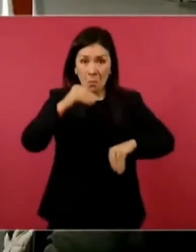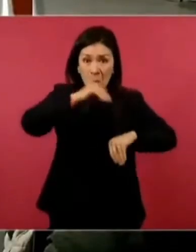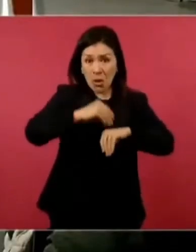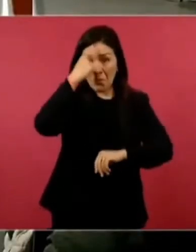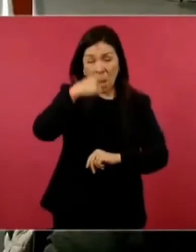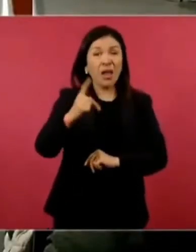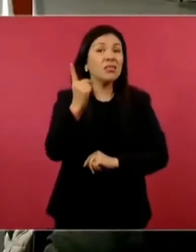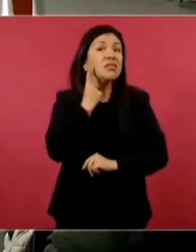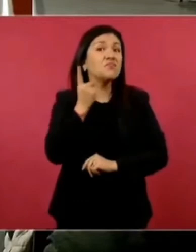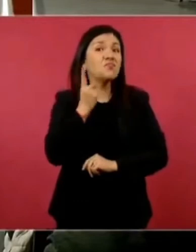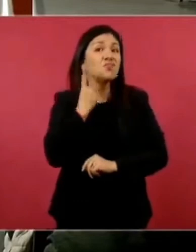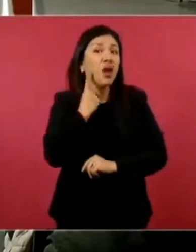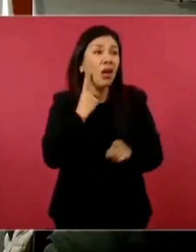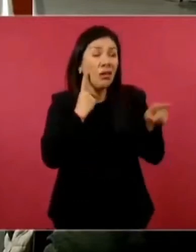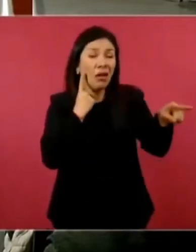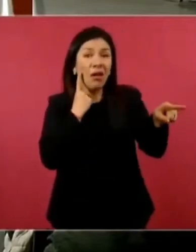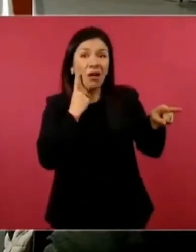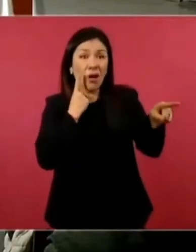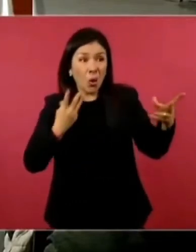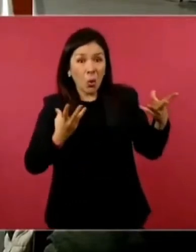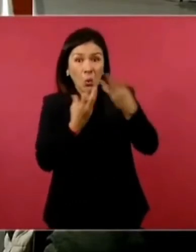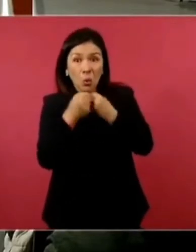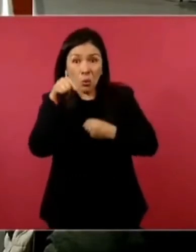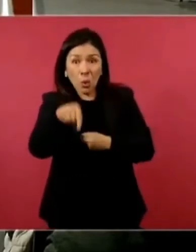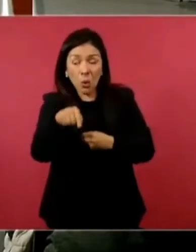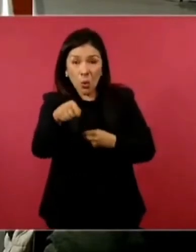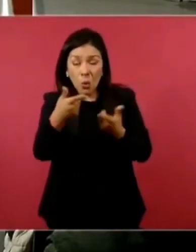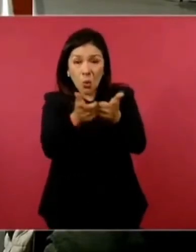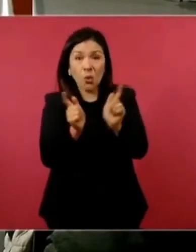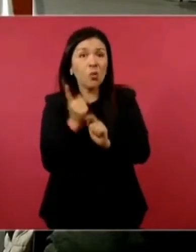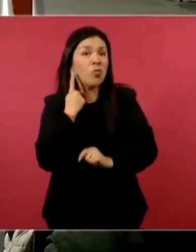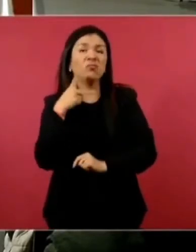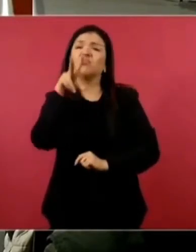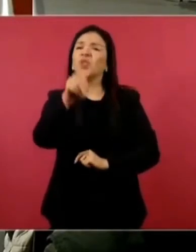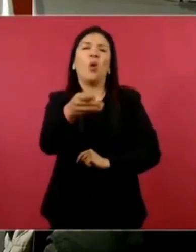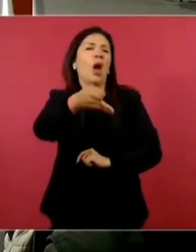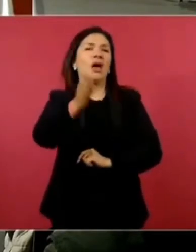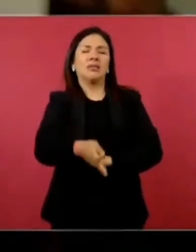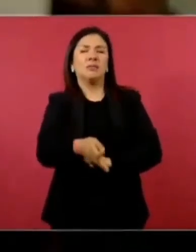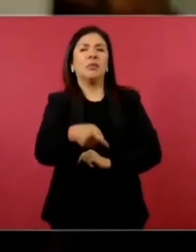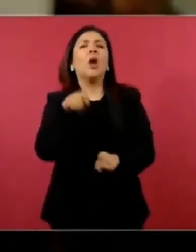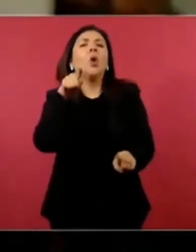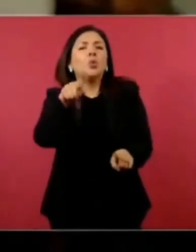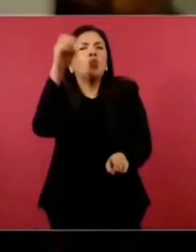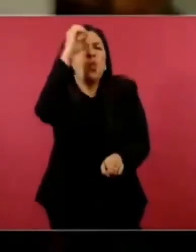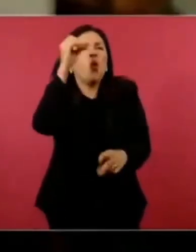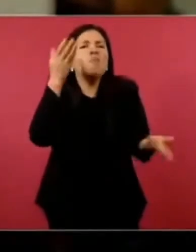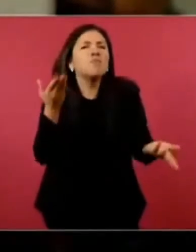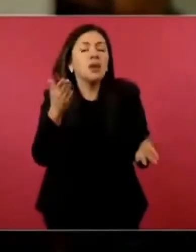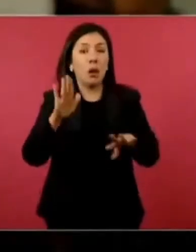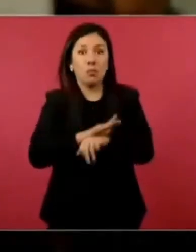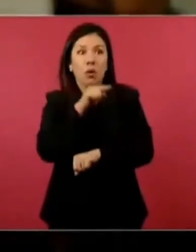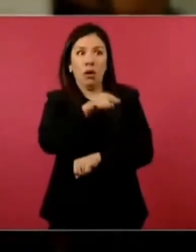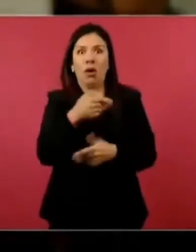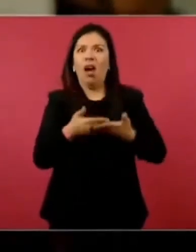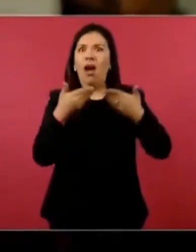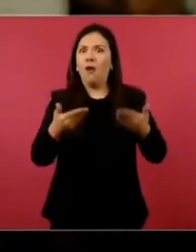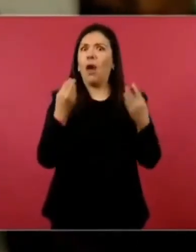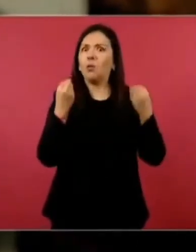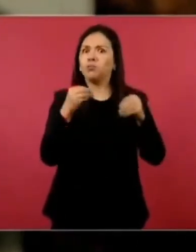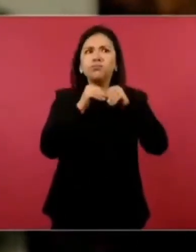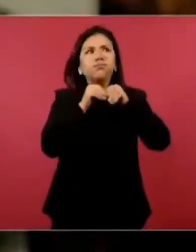diputado plurinominal al partido? ¿Cuál sería su opinión al respecto, presidente? Porque se ha causado pues